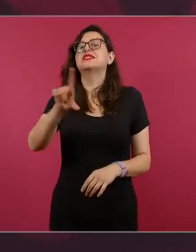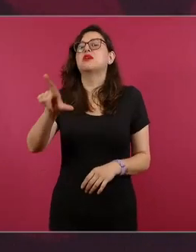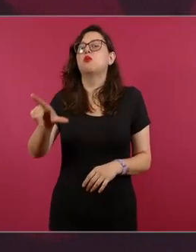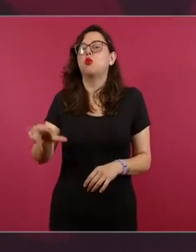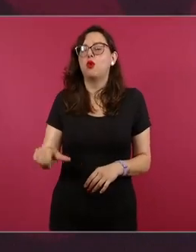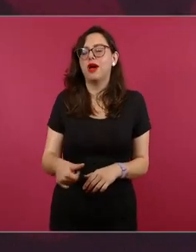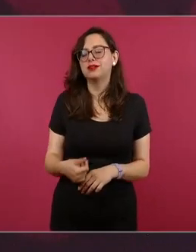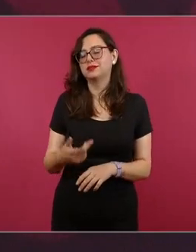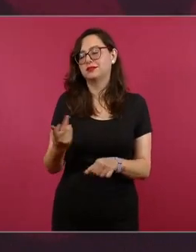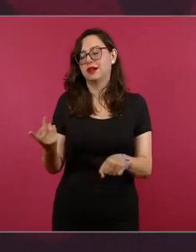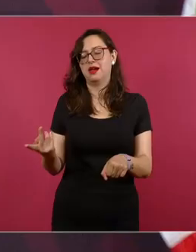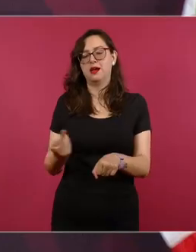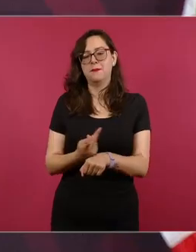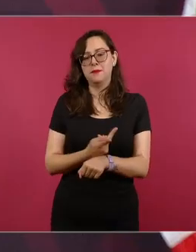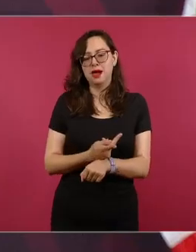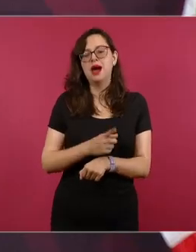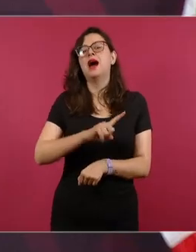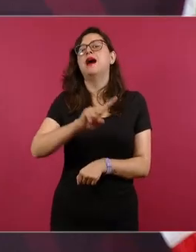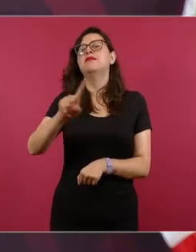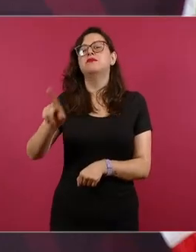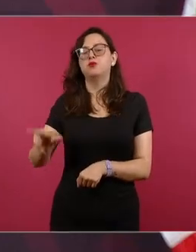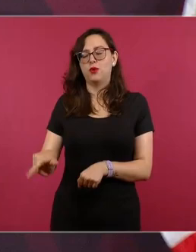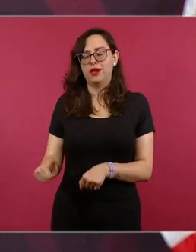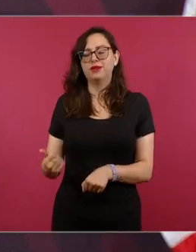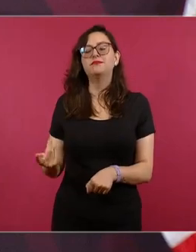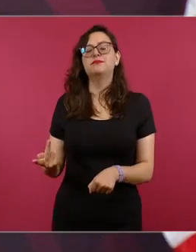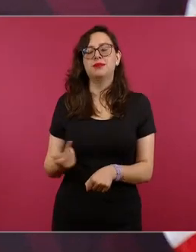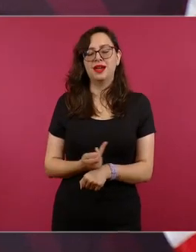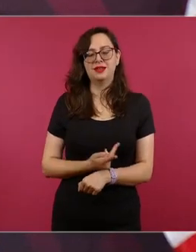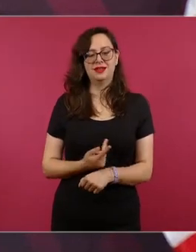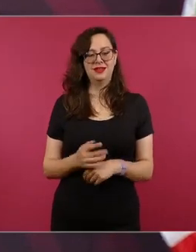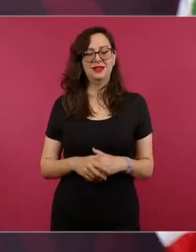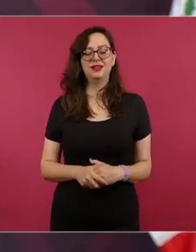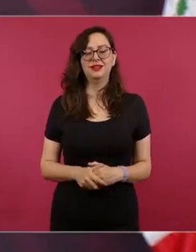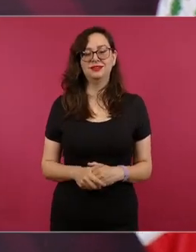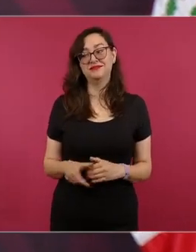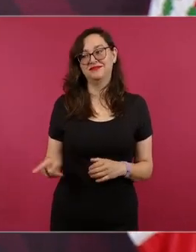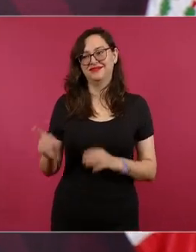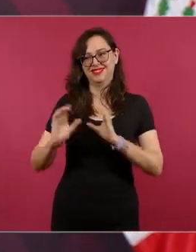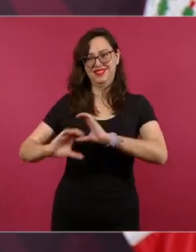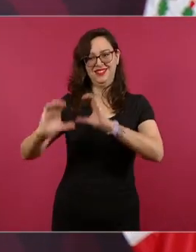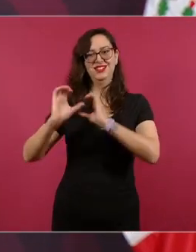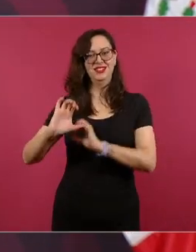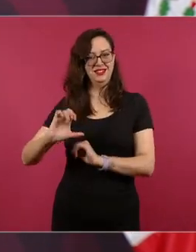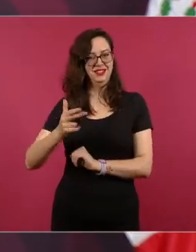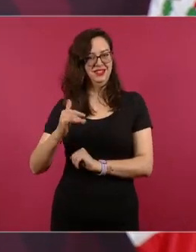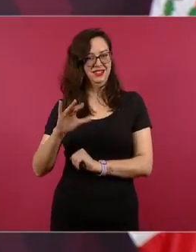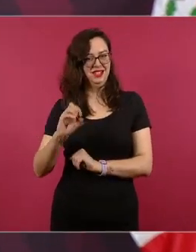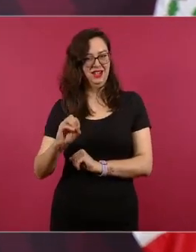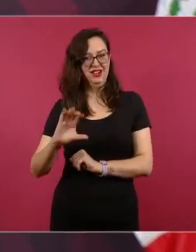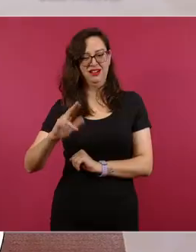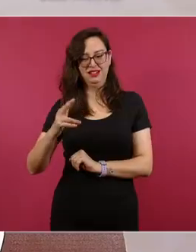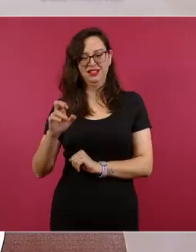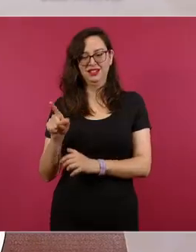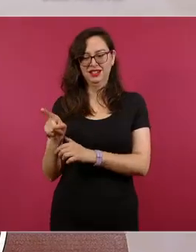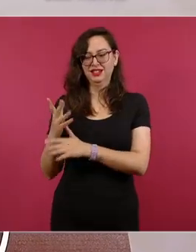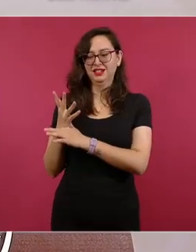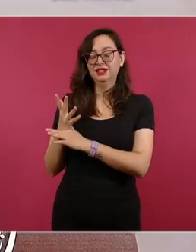Chicoche, ya pasará,